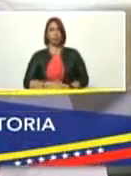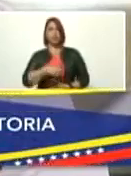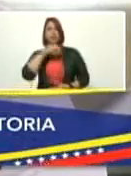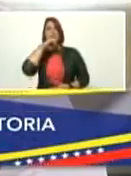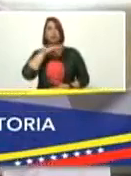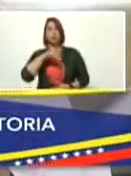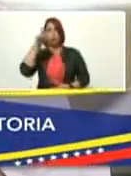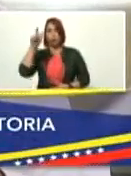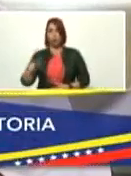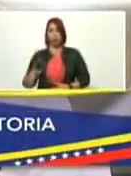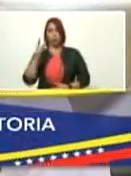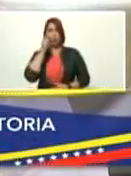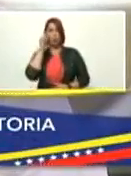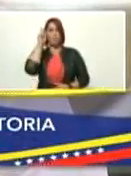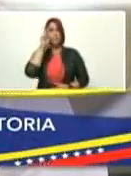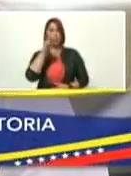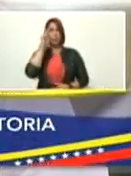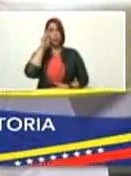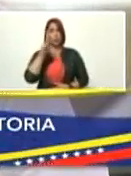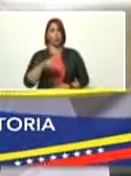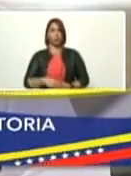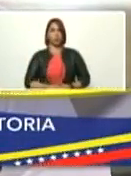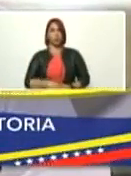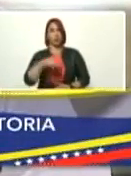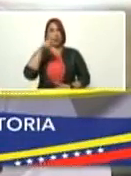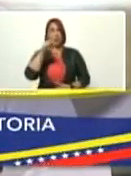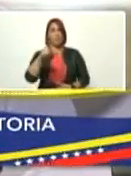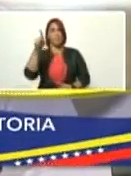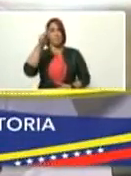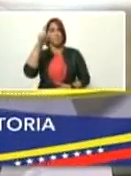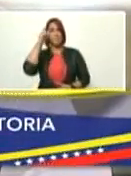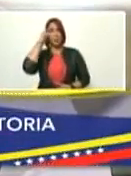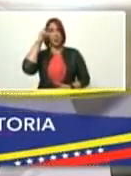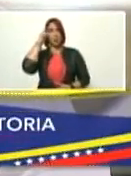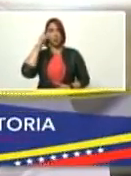historiador, profesor Pedro Calzadilla,